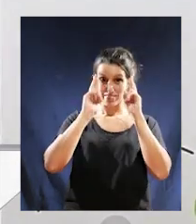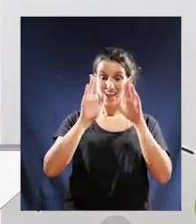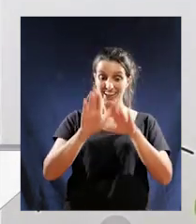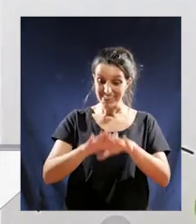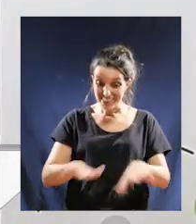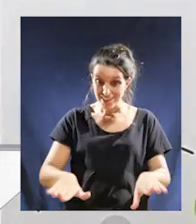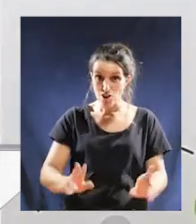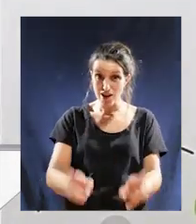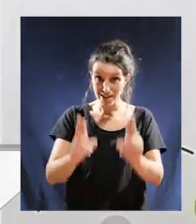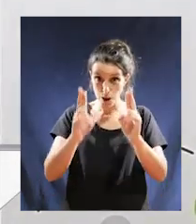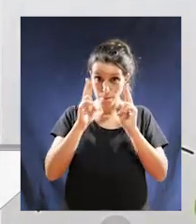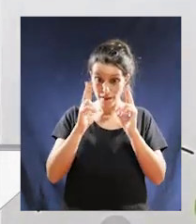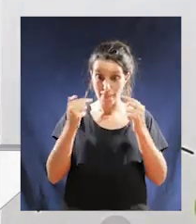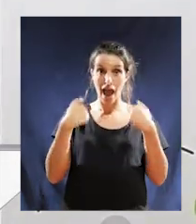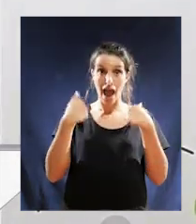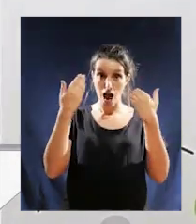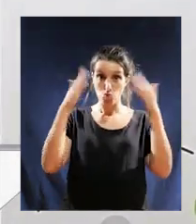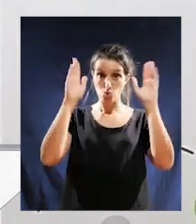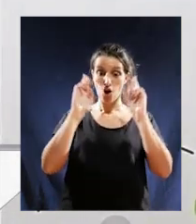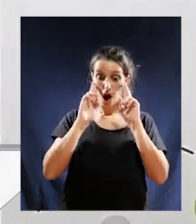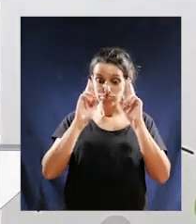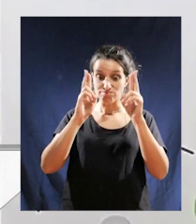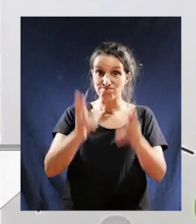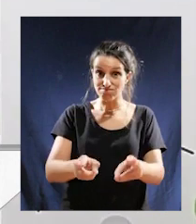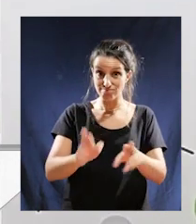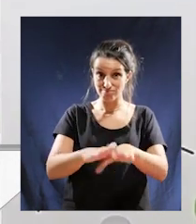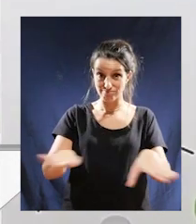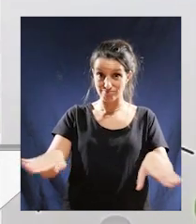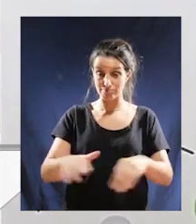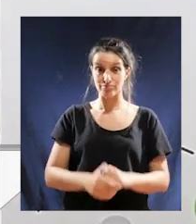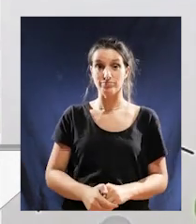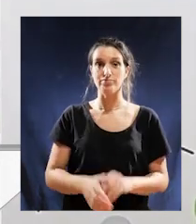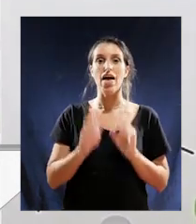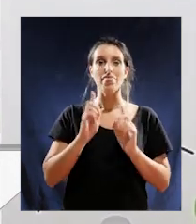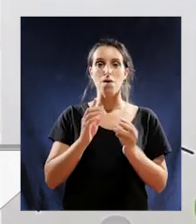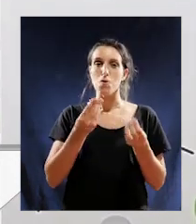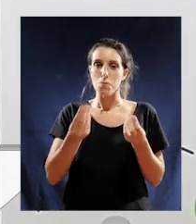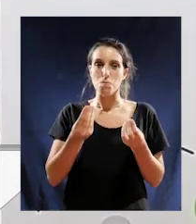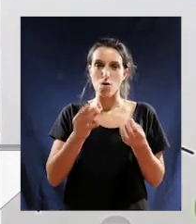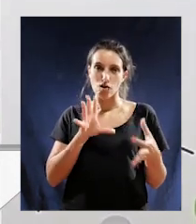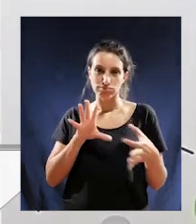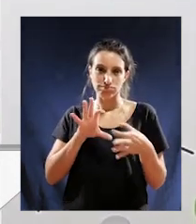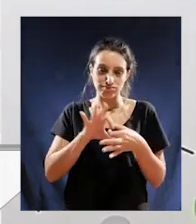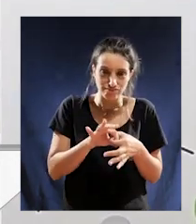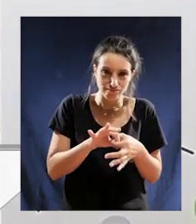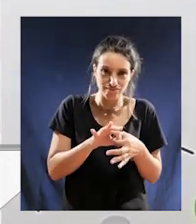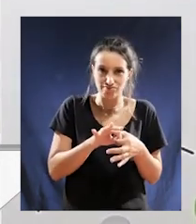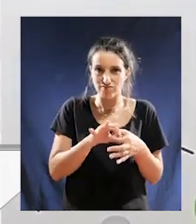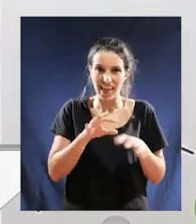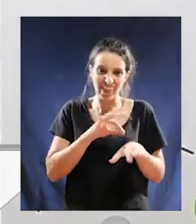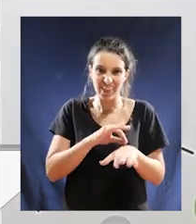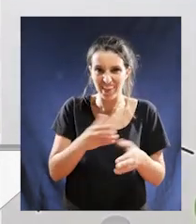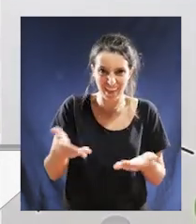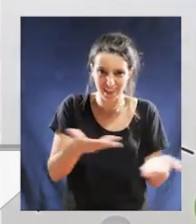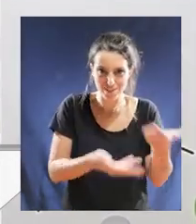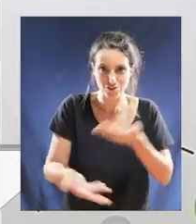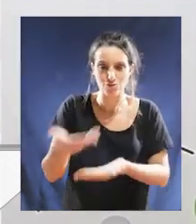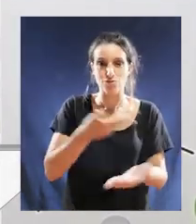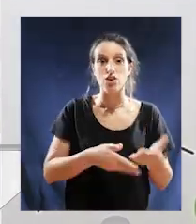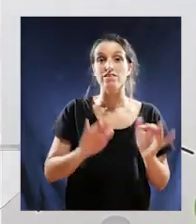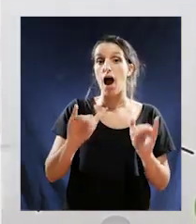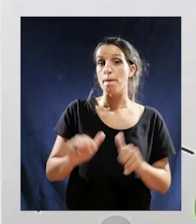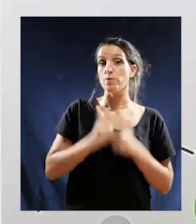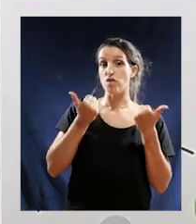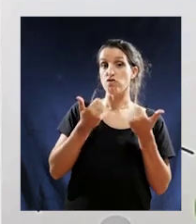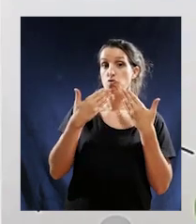los chicos respetan a los grandes y los grandes respetamos a los chicos hay que dejarse orientar un poquito un poquito por eso y ya aprovechó la